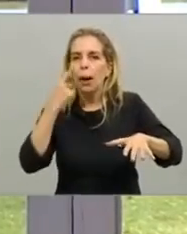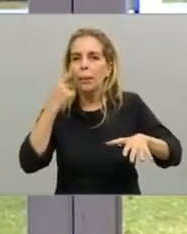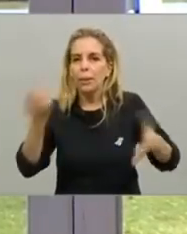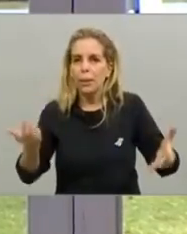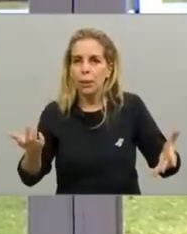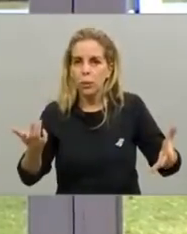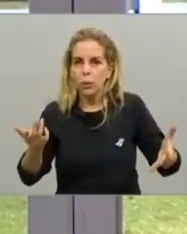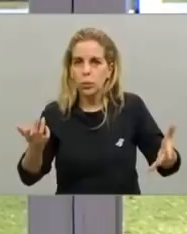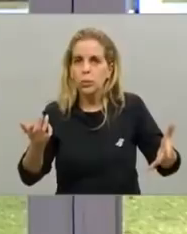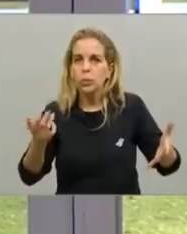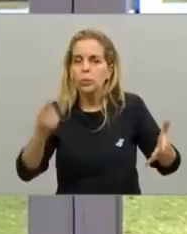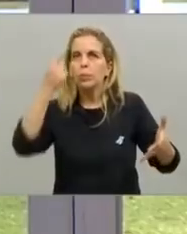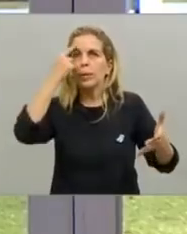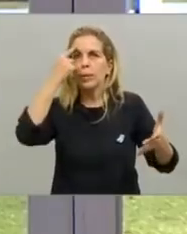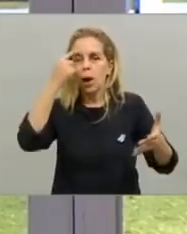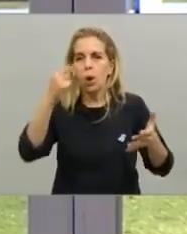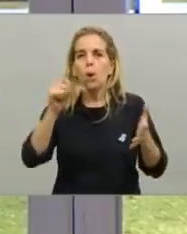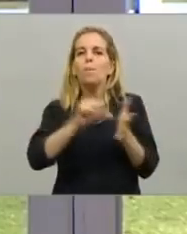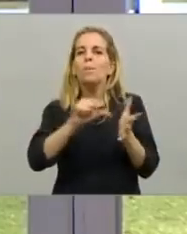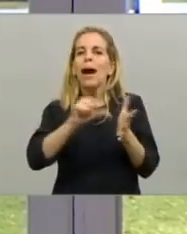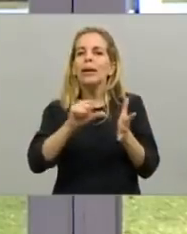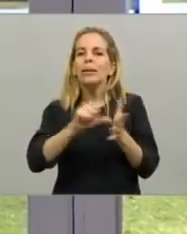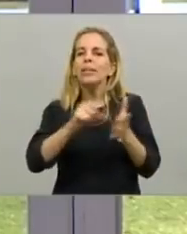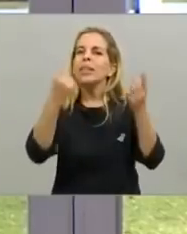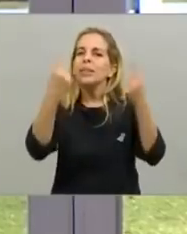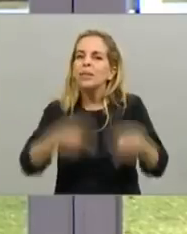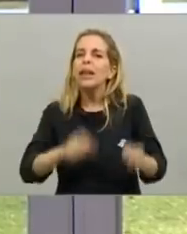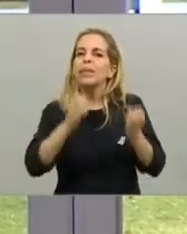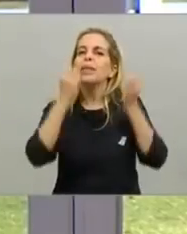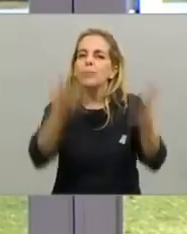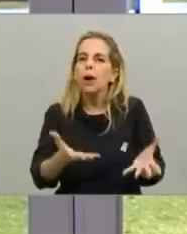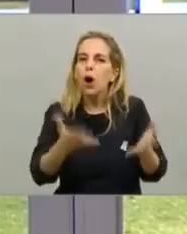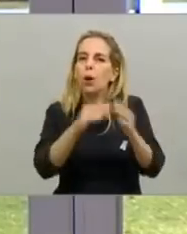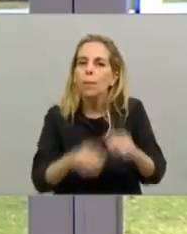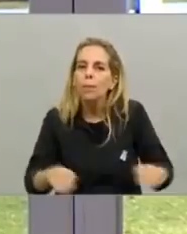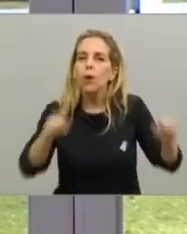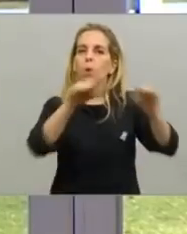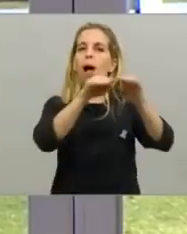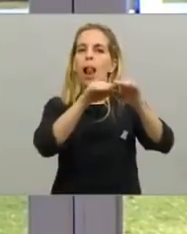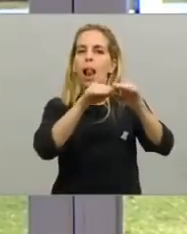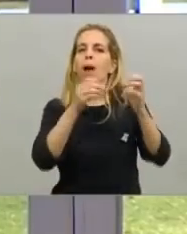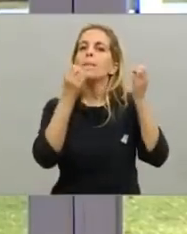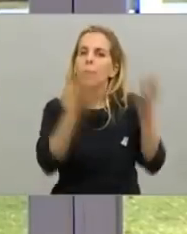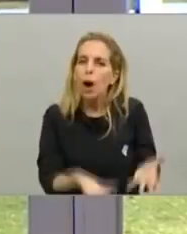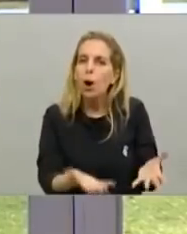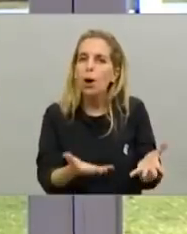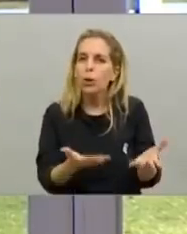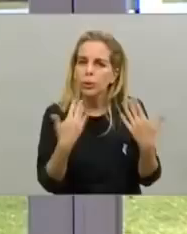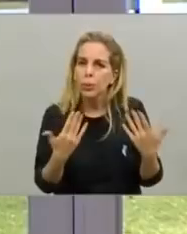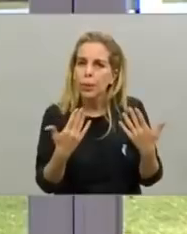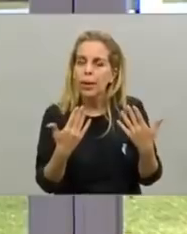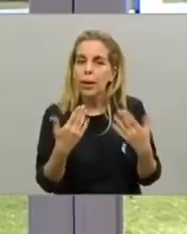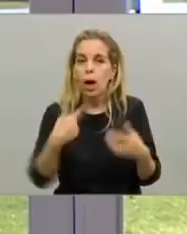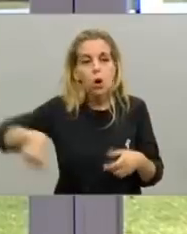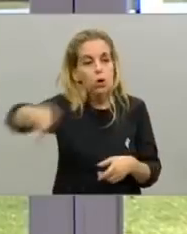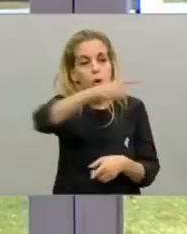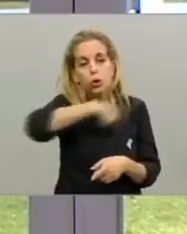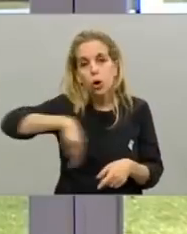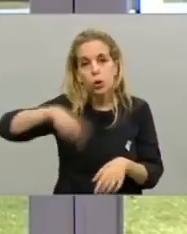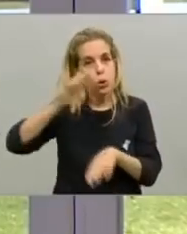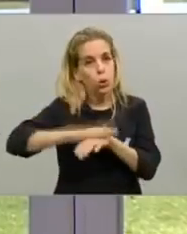Es posible hacer otro país. Es posible hacer un país más justo. Lo que debemos hacerlo somos